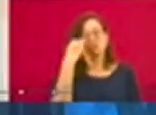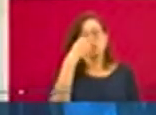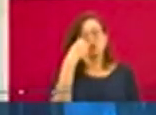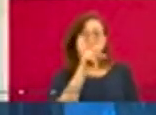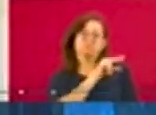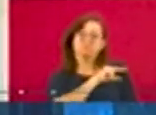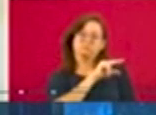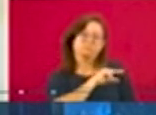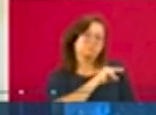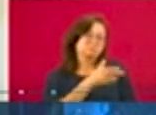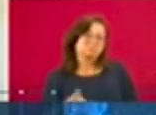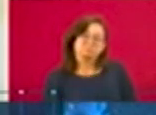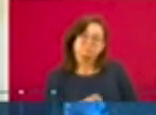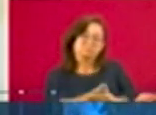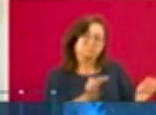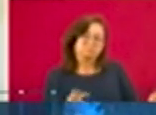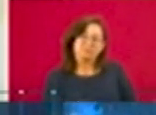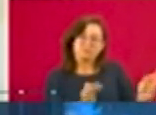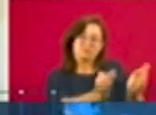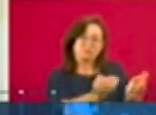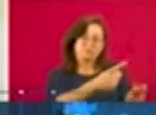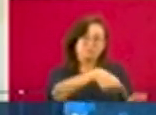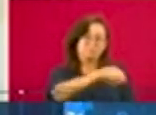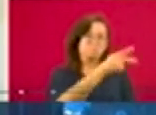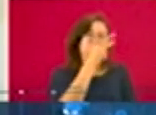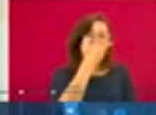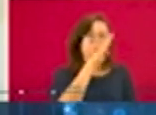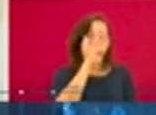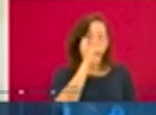Pero lo ideal es que los maestros y maestras, las maestras y maestros no